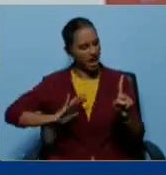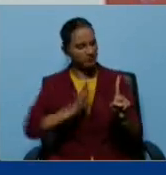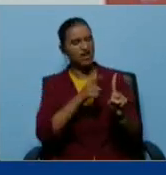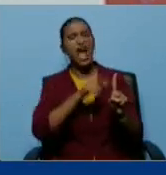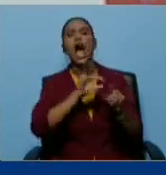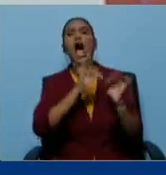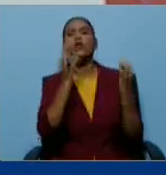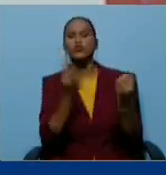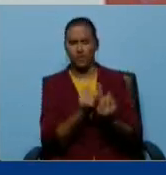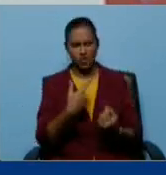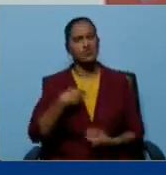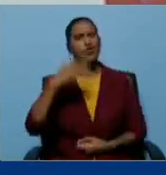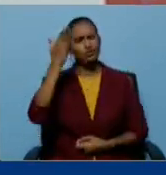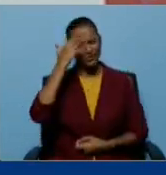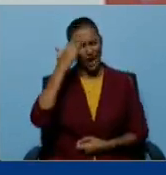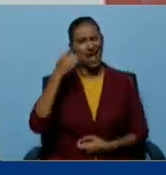seguro.